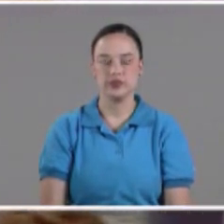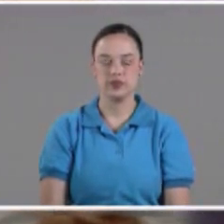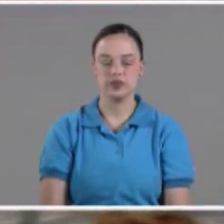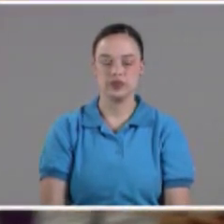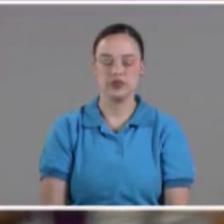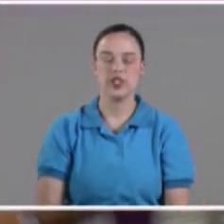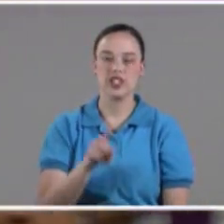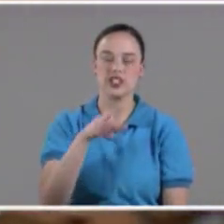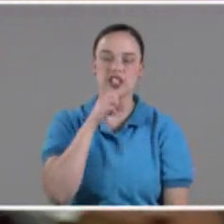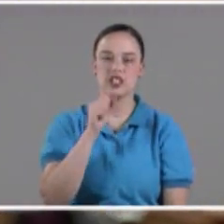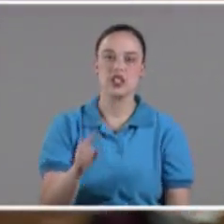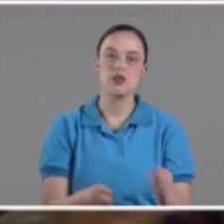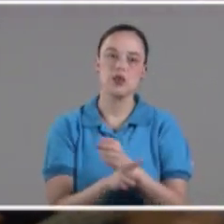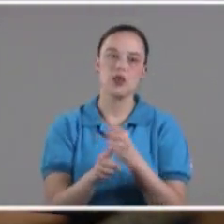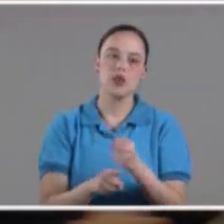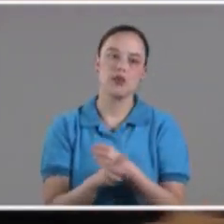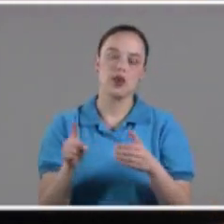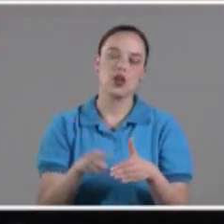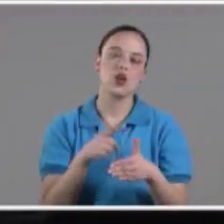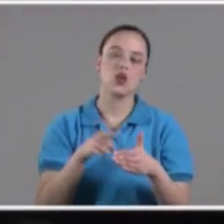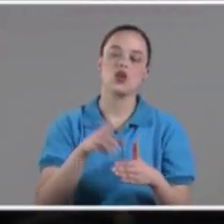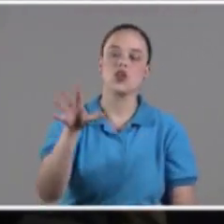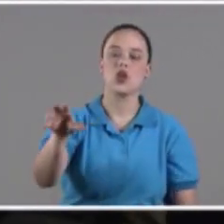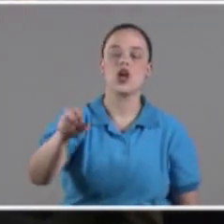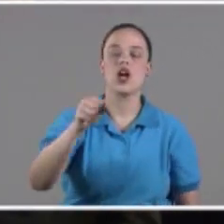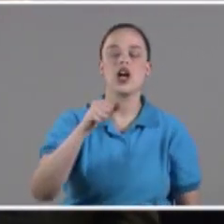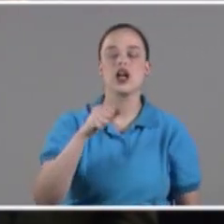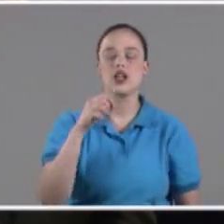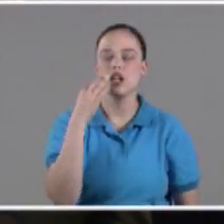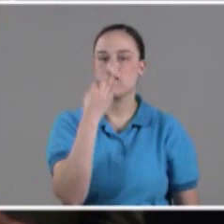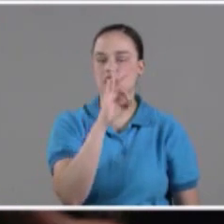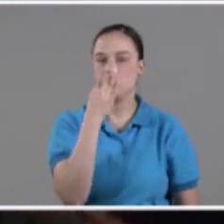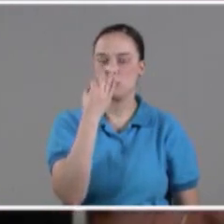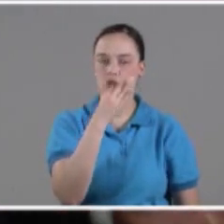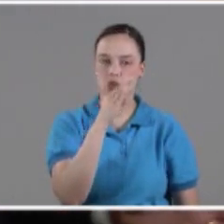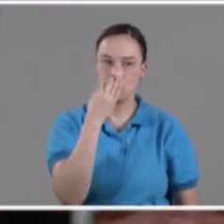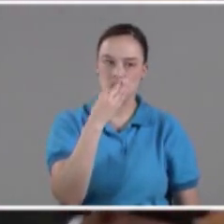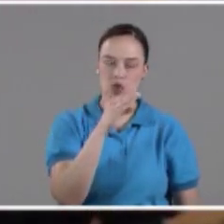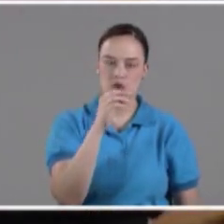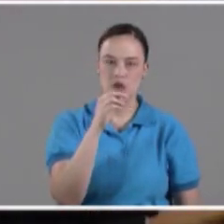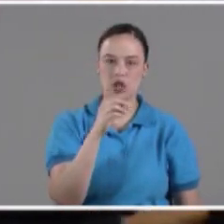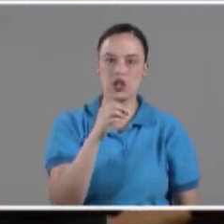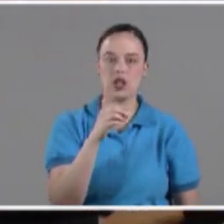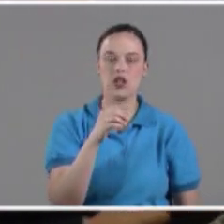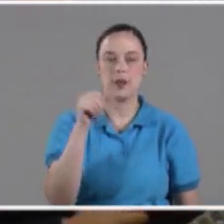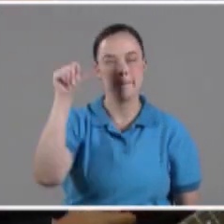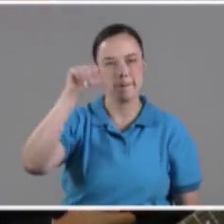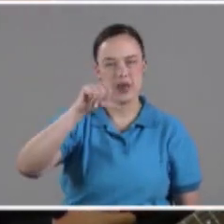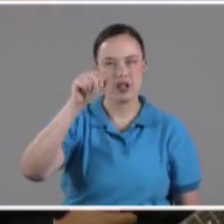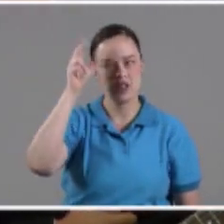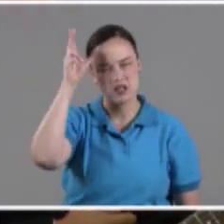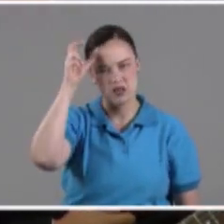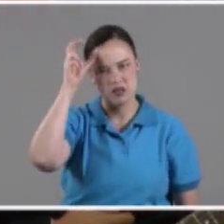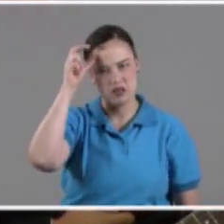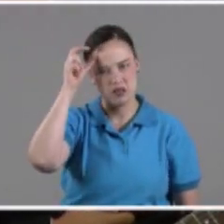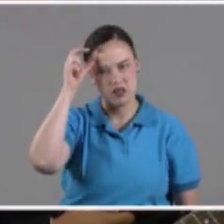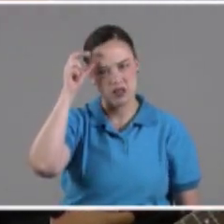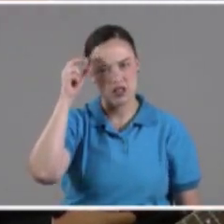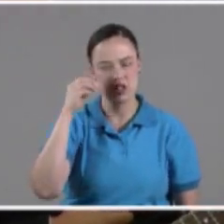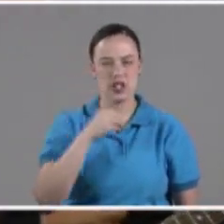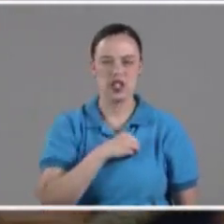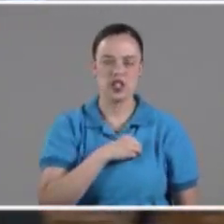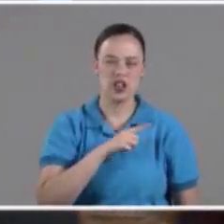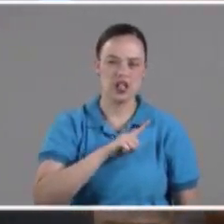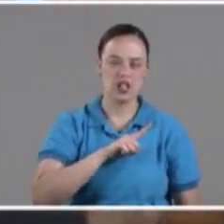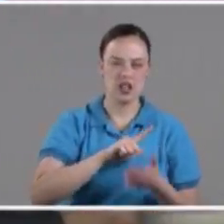ese es el problema cuando agarraron aquella mujer adúltera y la querían apedrear y